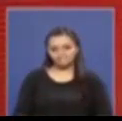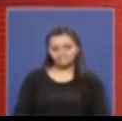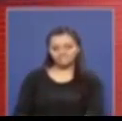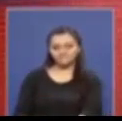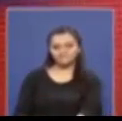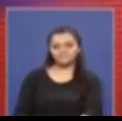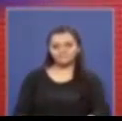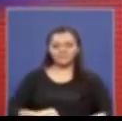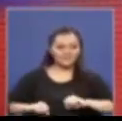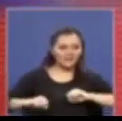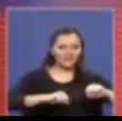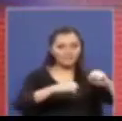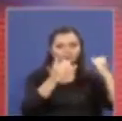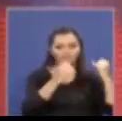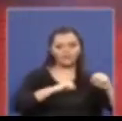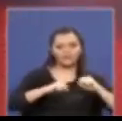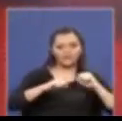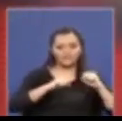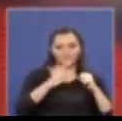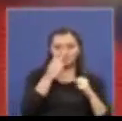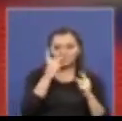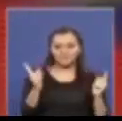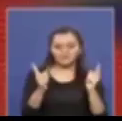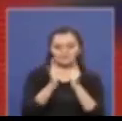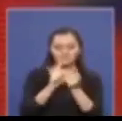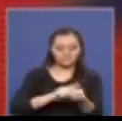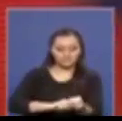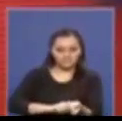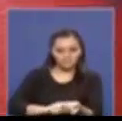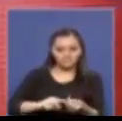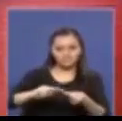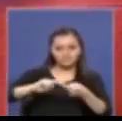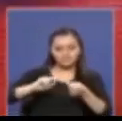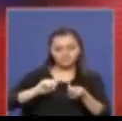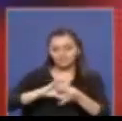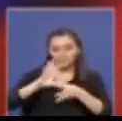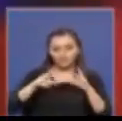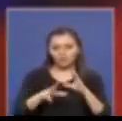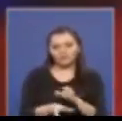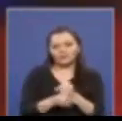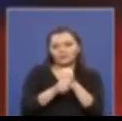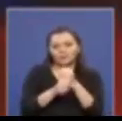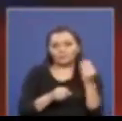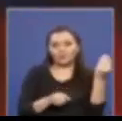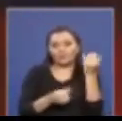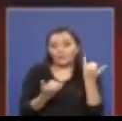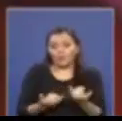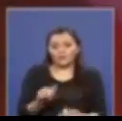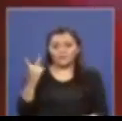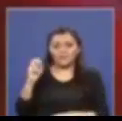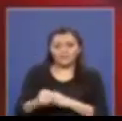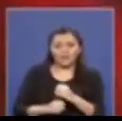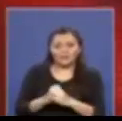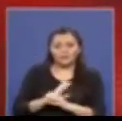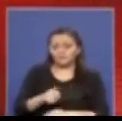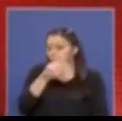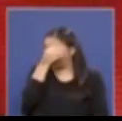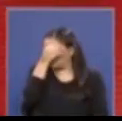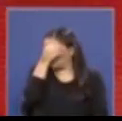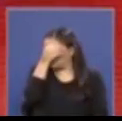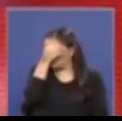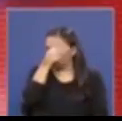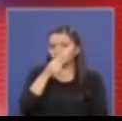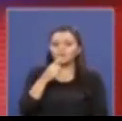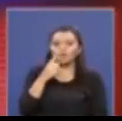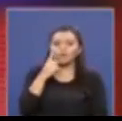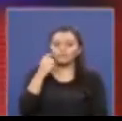estamos realizando todas las gestiones para pruebas de ADN, etcétera, y recuperar al joven actualmente de 20 años. Pero 20